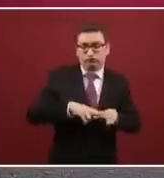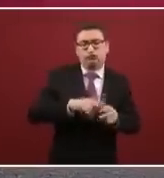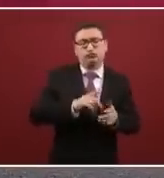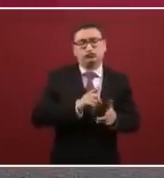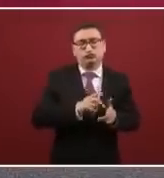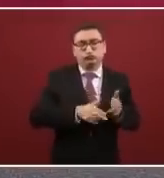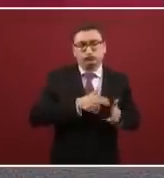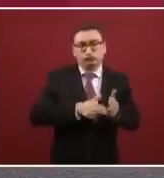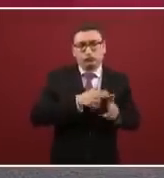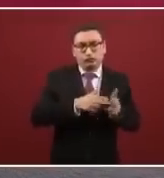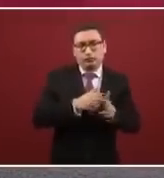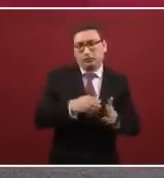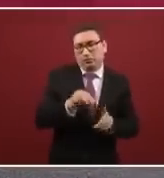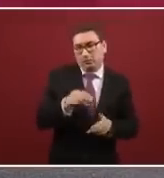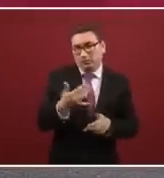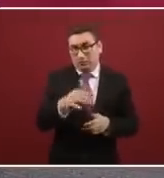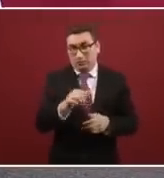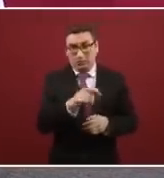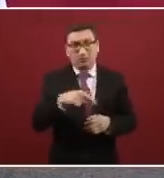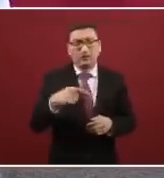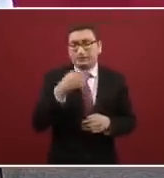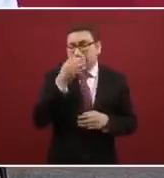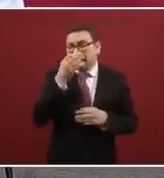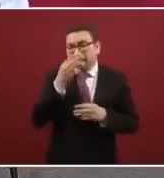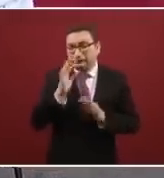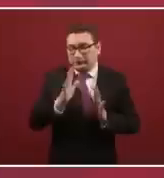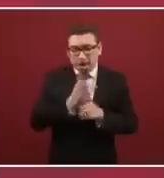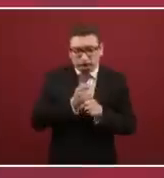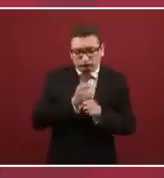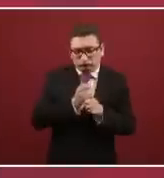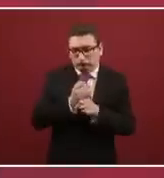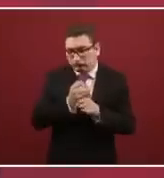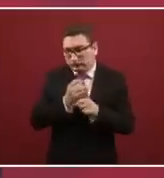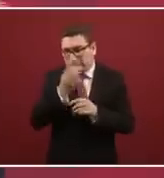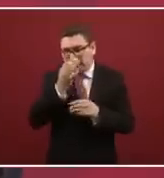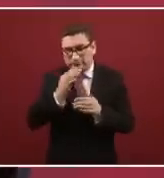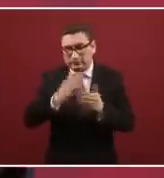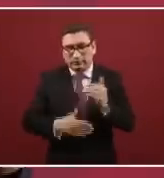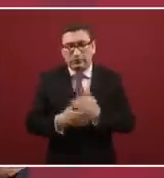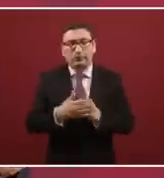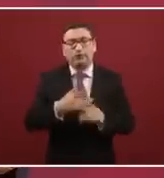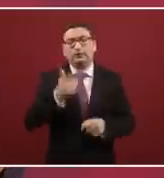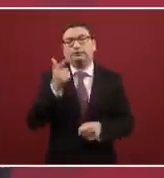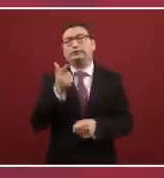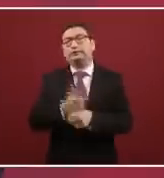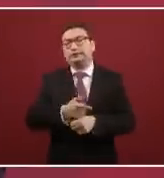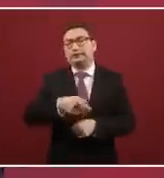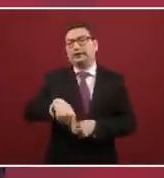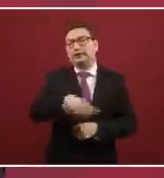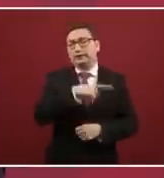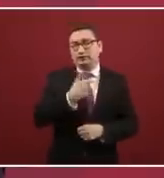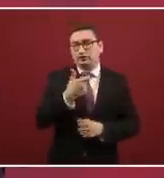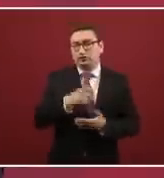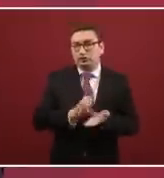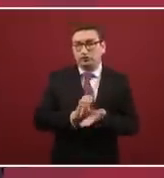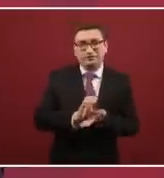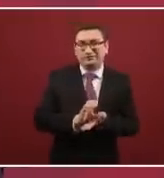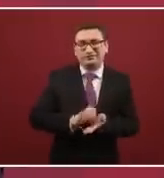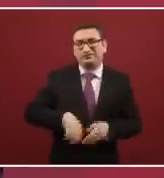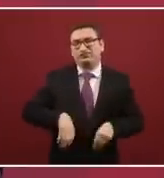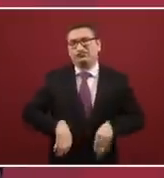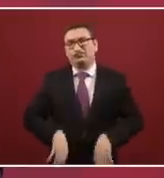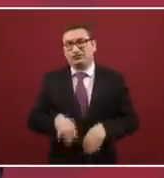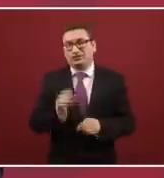Pues ya estamos a punto de terminar una investigación de malversación de fondos del fondo